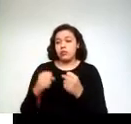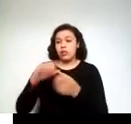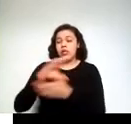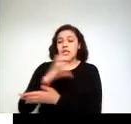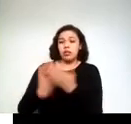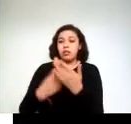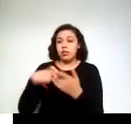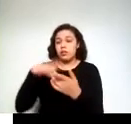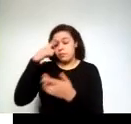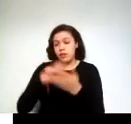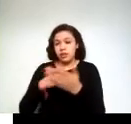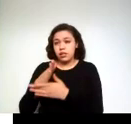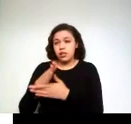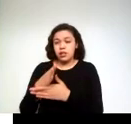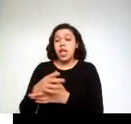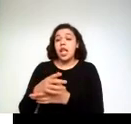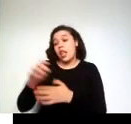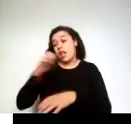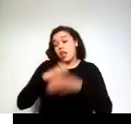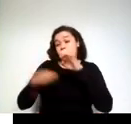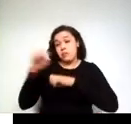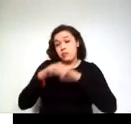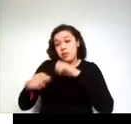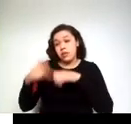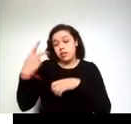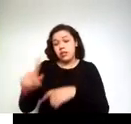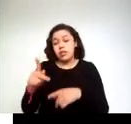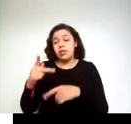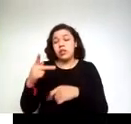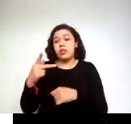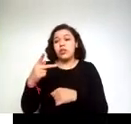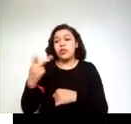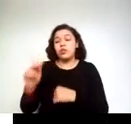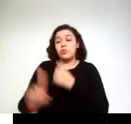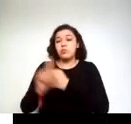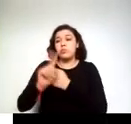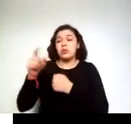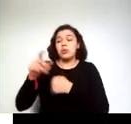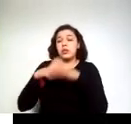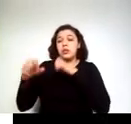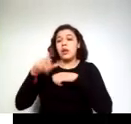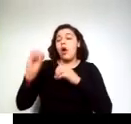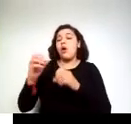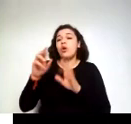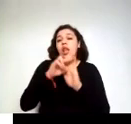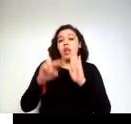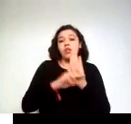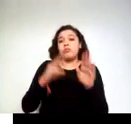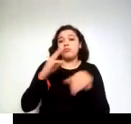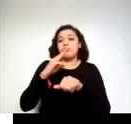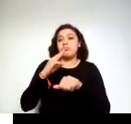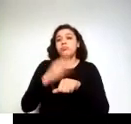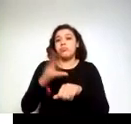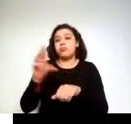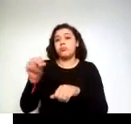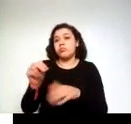su trabajo, ¿la empresa estará incidiendo en las afectaciones en el empleado e incumplimiento en la norma?